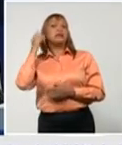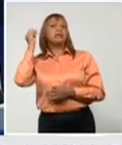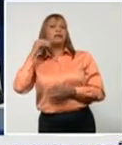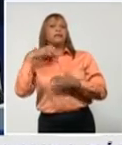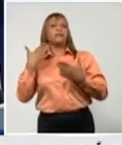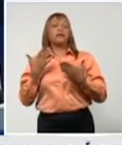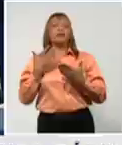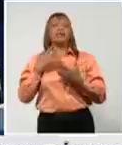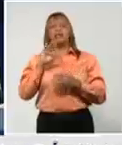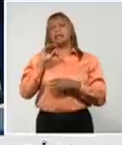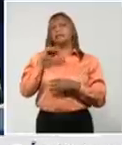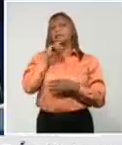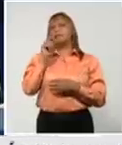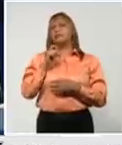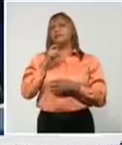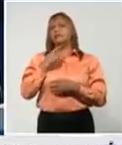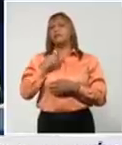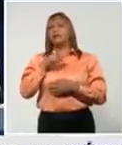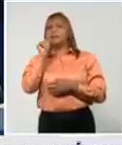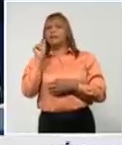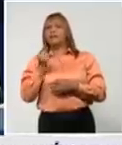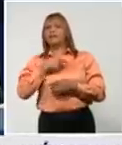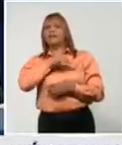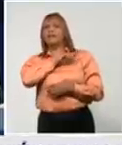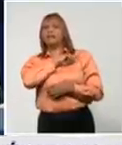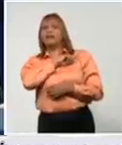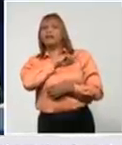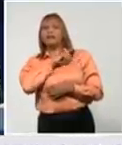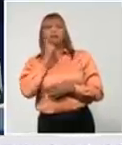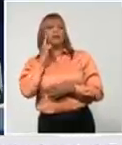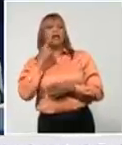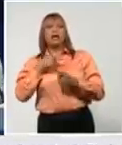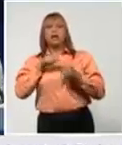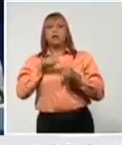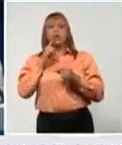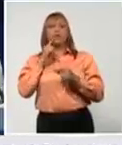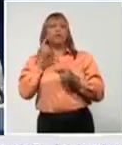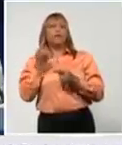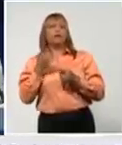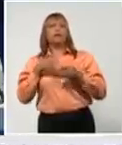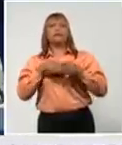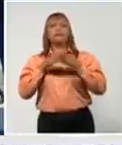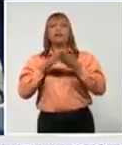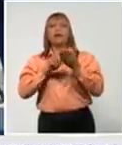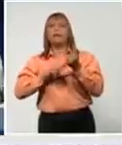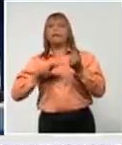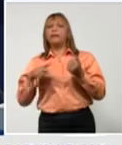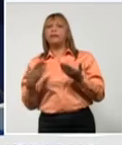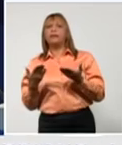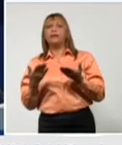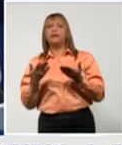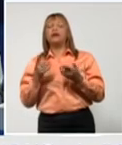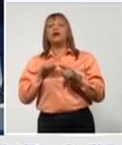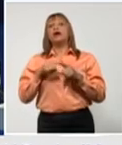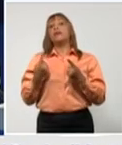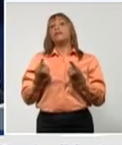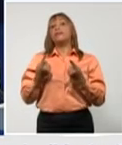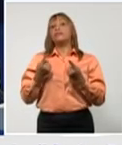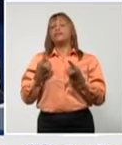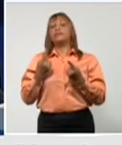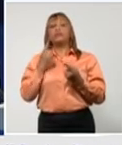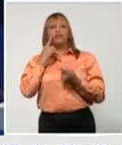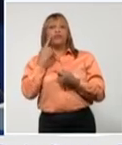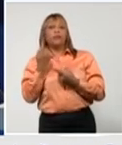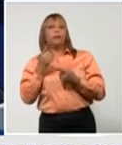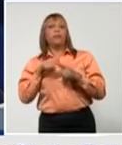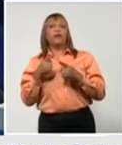ayer no le sale a Granma en el día de hoy. No sale porque no es incidencia de